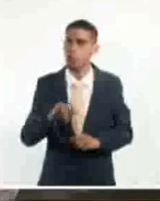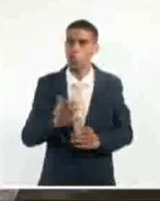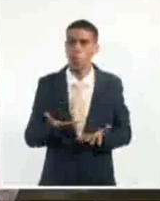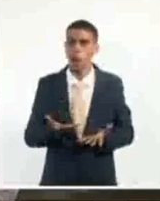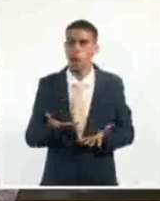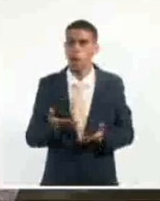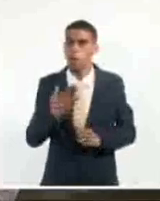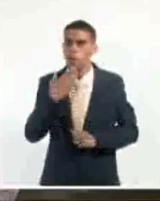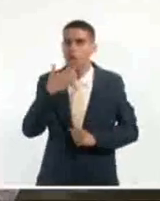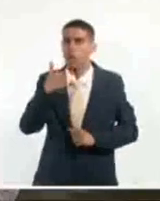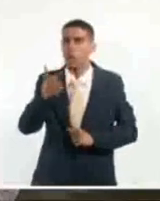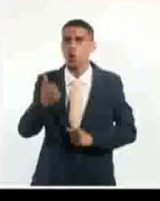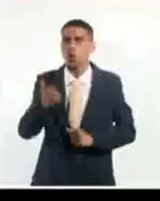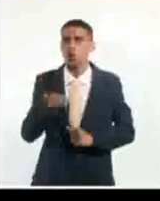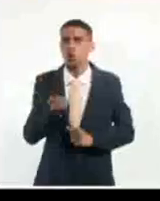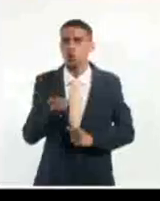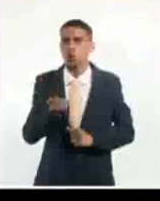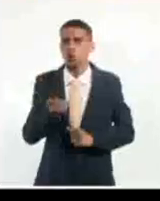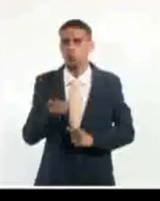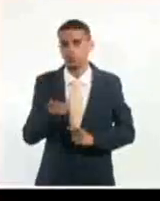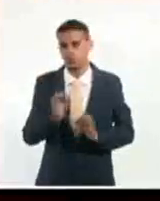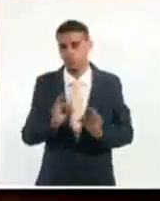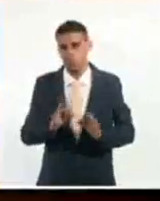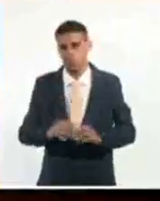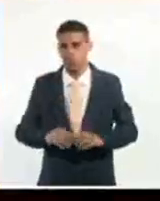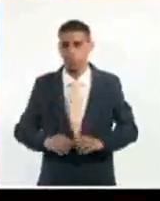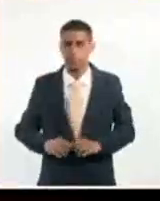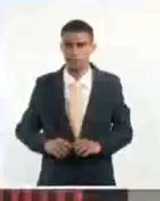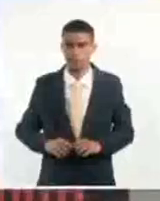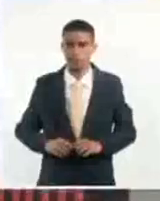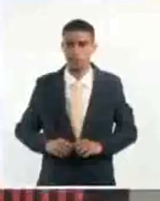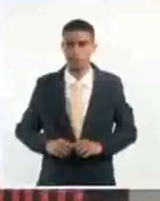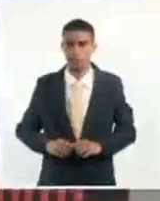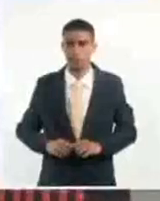la mayor prosperidad posible.